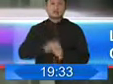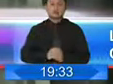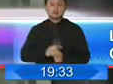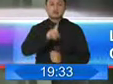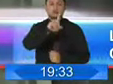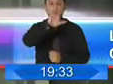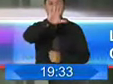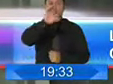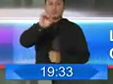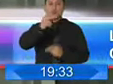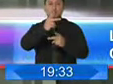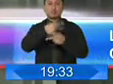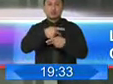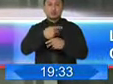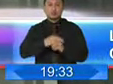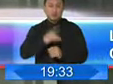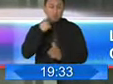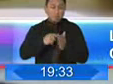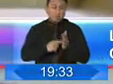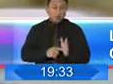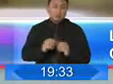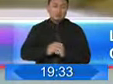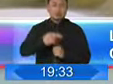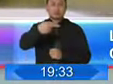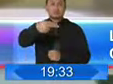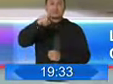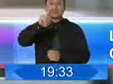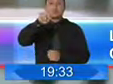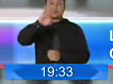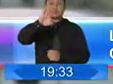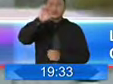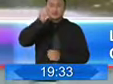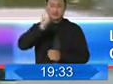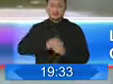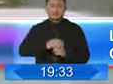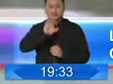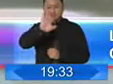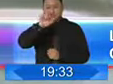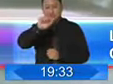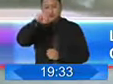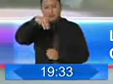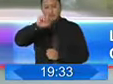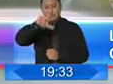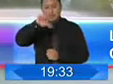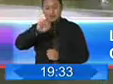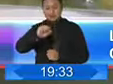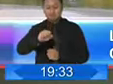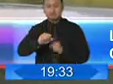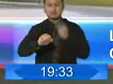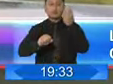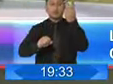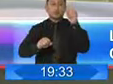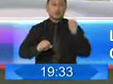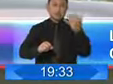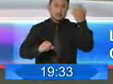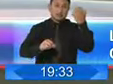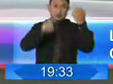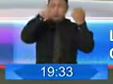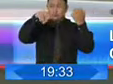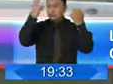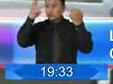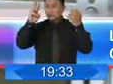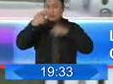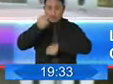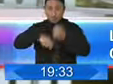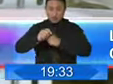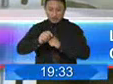150 tipos de productos, entre los que están las humitas y los tamales. Entre el 2015 y 2016, el total de las ventas de estos productos ha